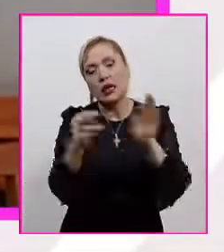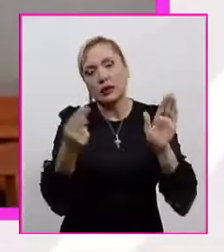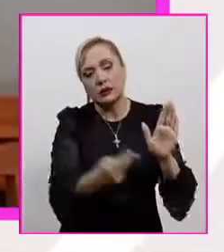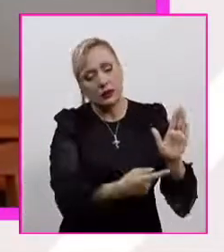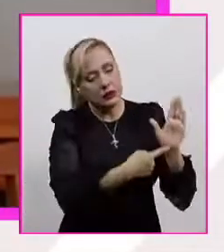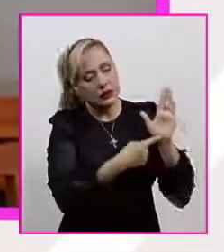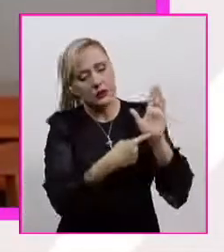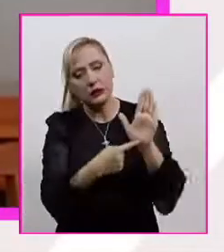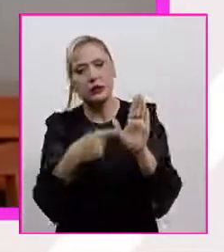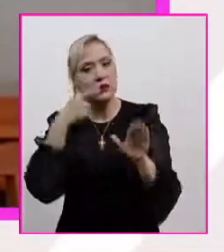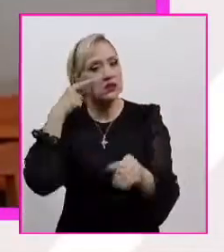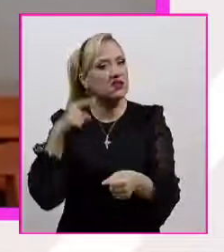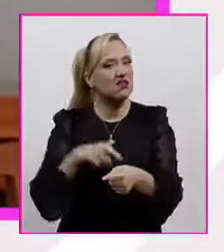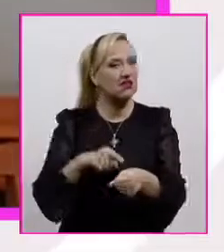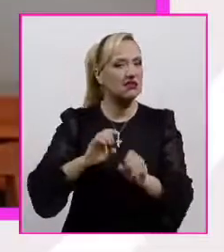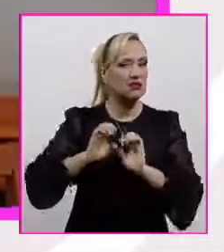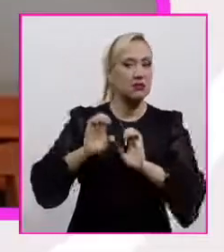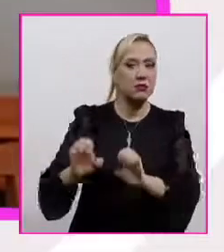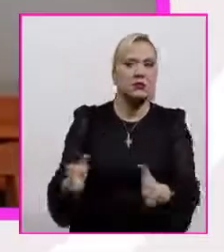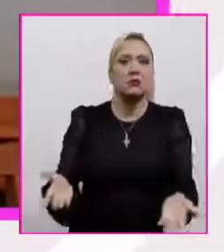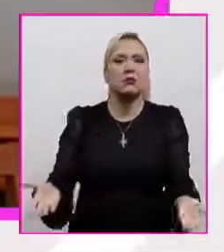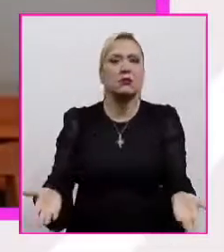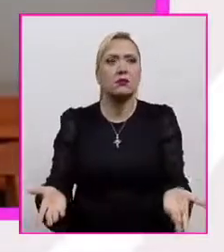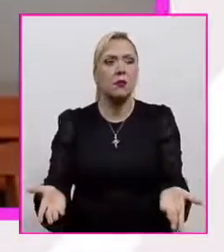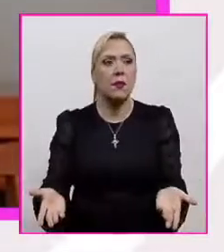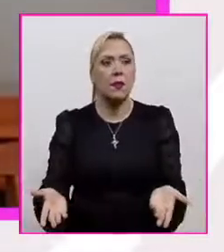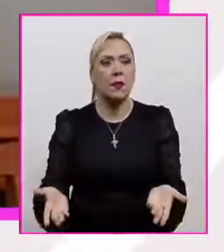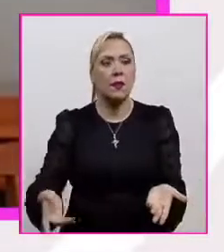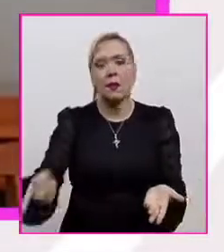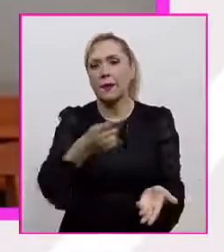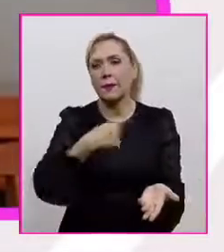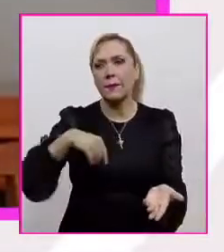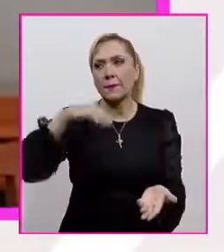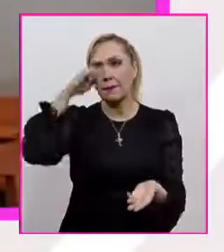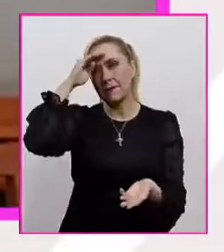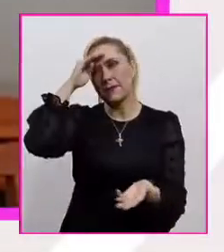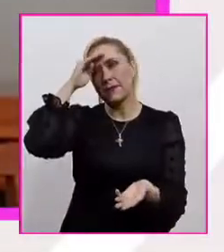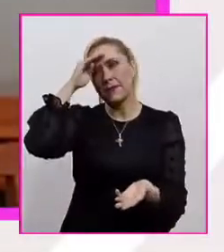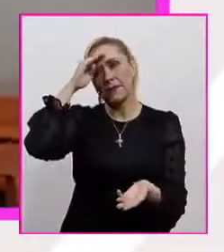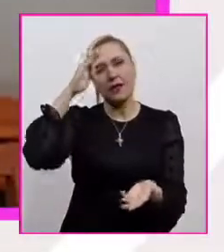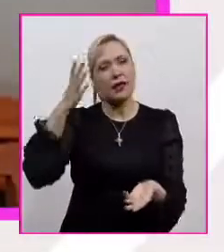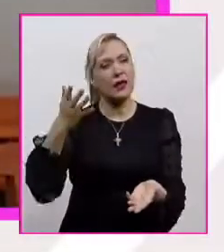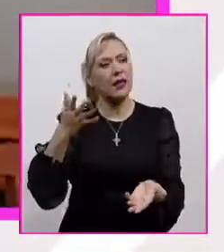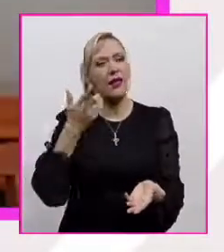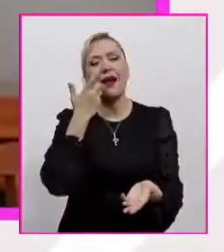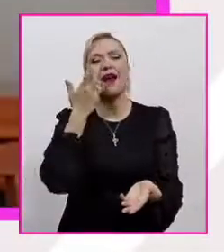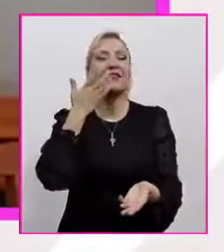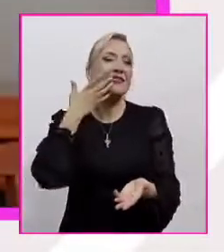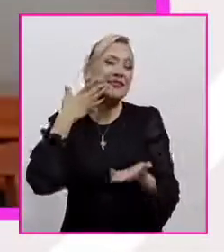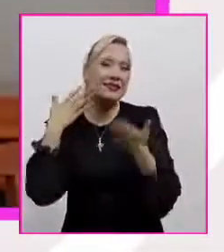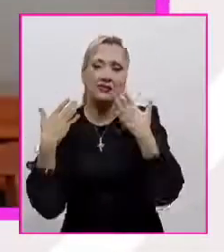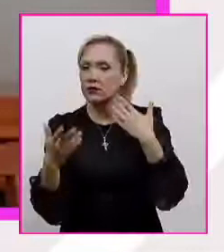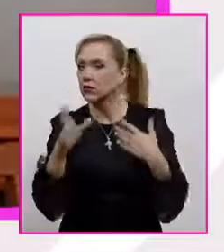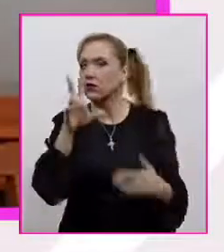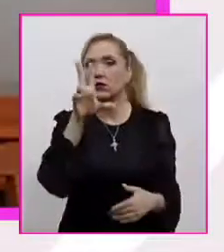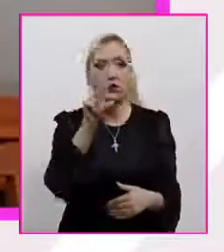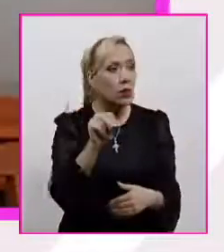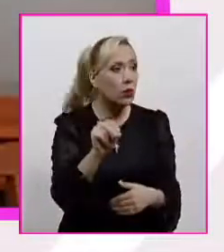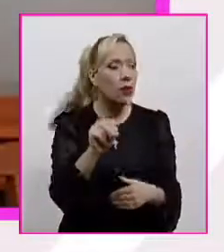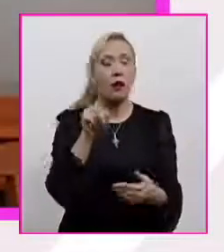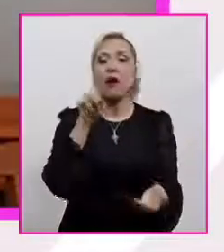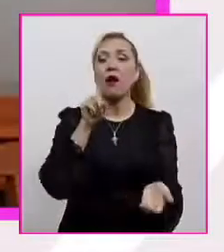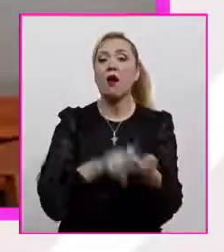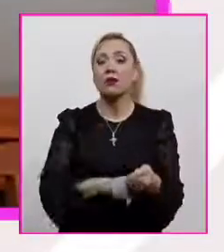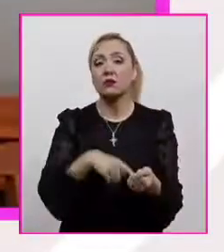hablamos de racismo, porque no estamos buscando, como digo, esa simpatía, estamos buscando que